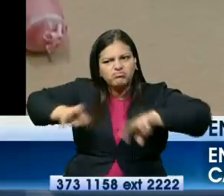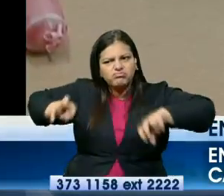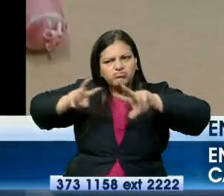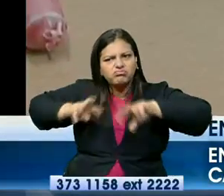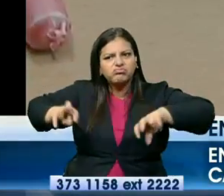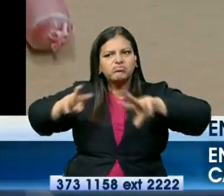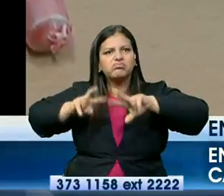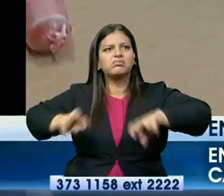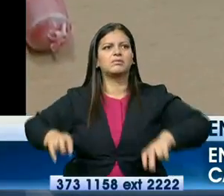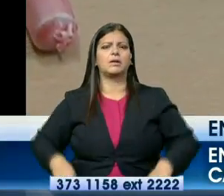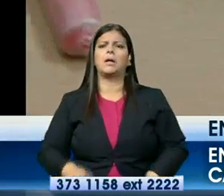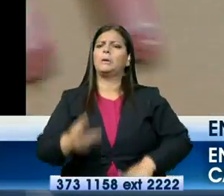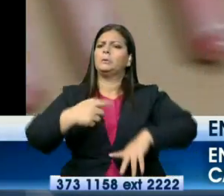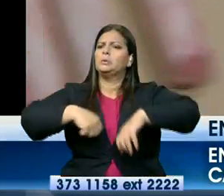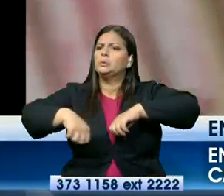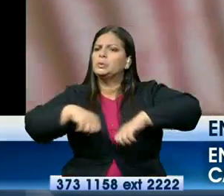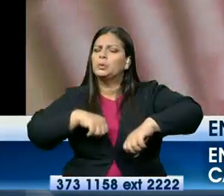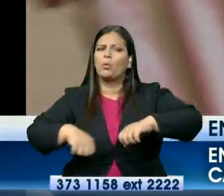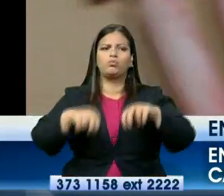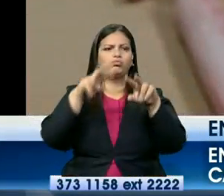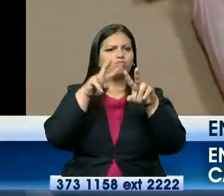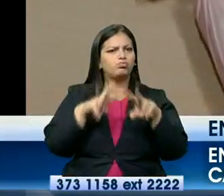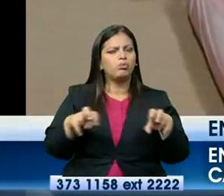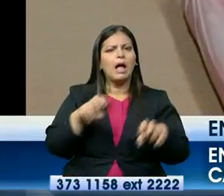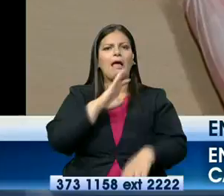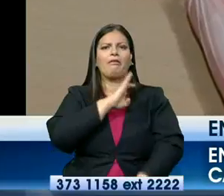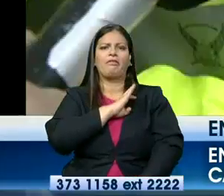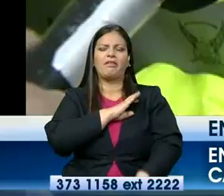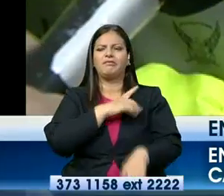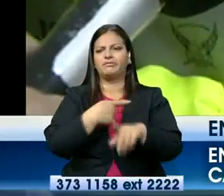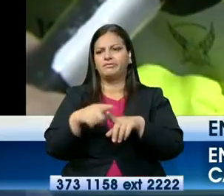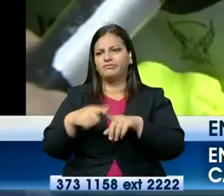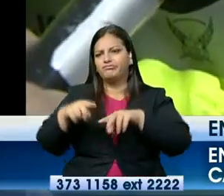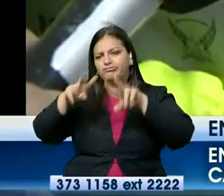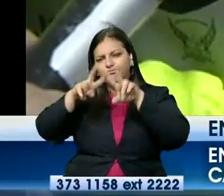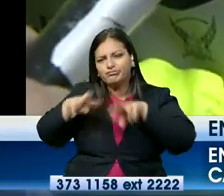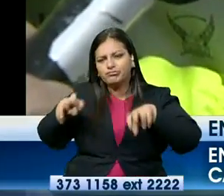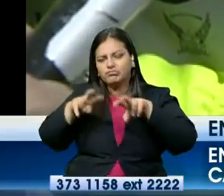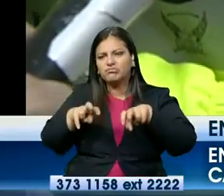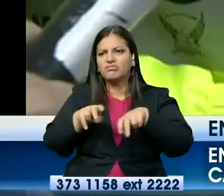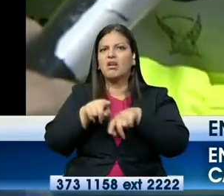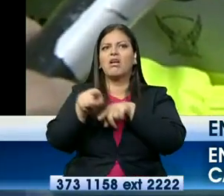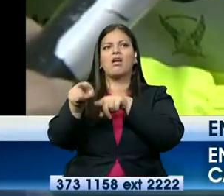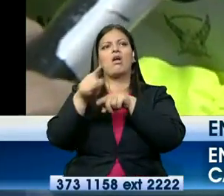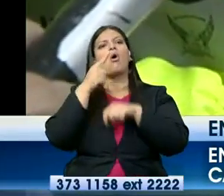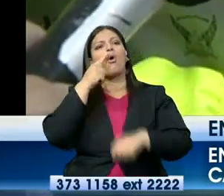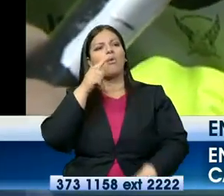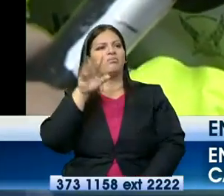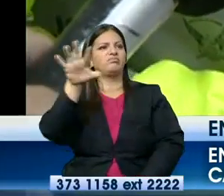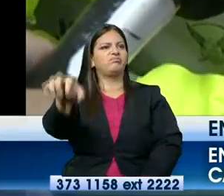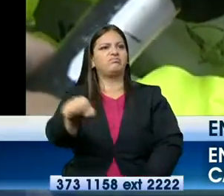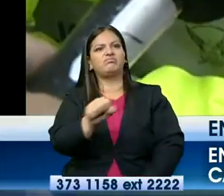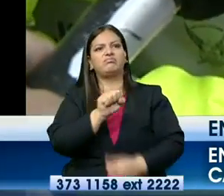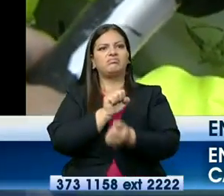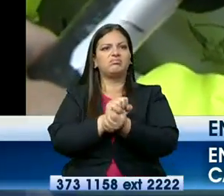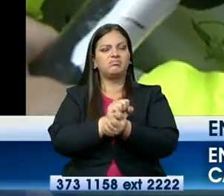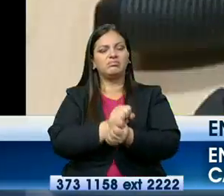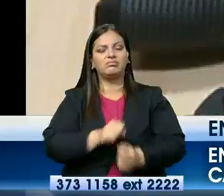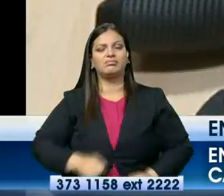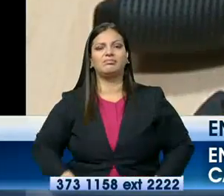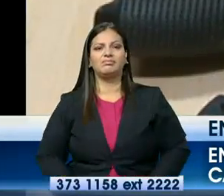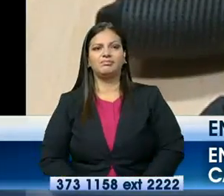realizaban técnicas de investigación en el sitio. Y registros anteriores ya al ciudadano se lo